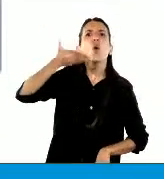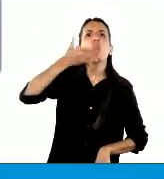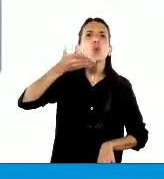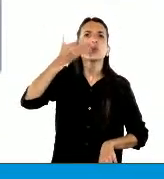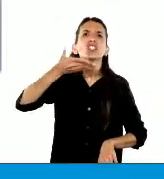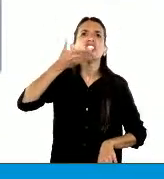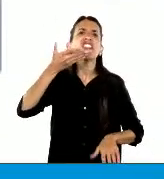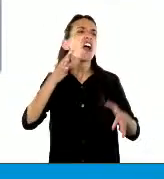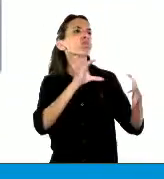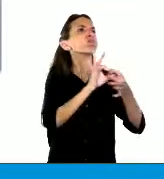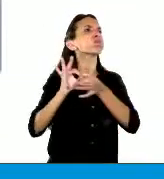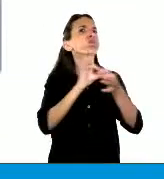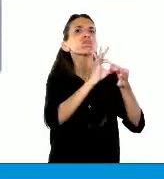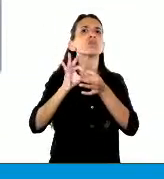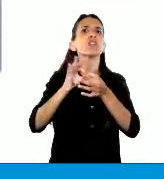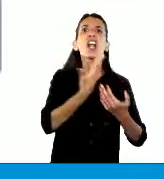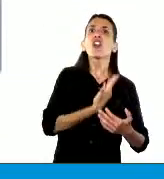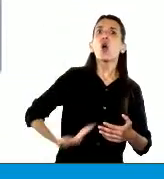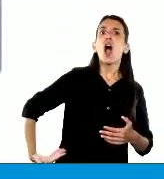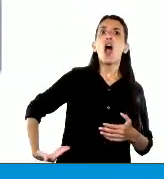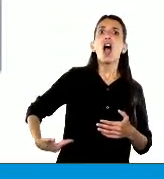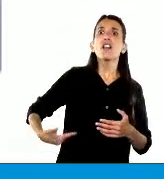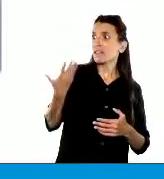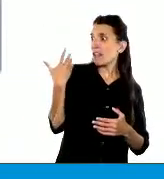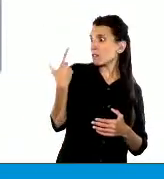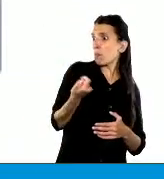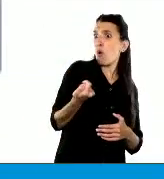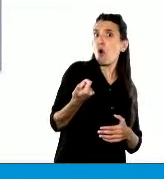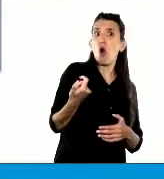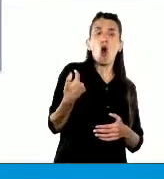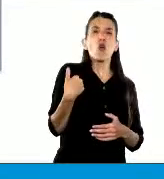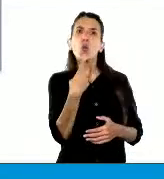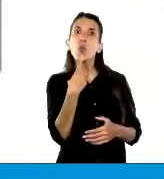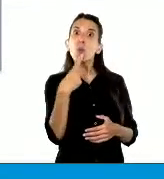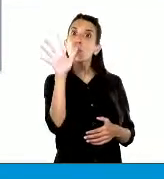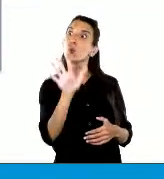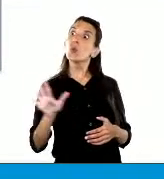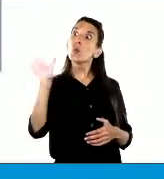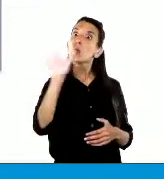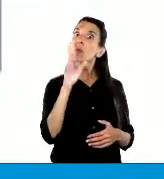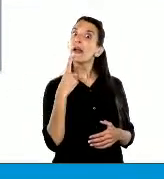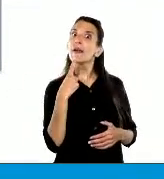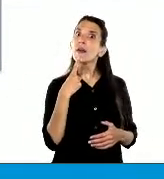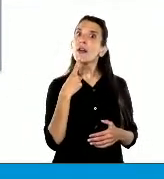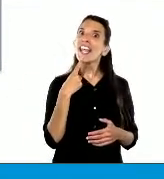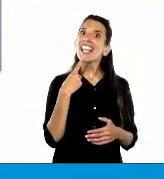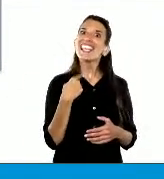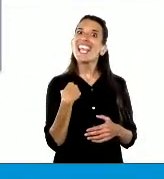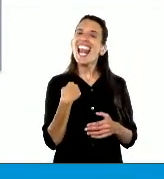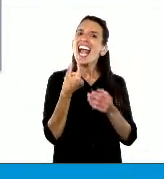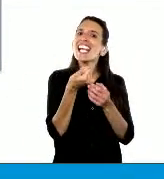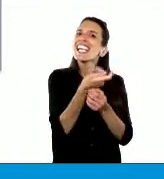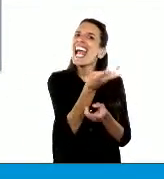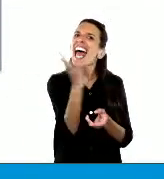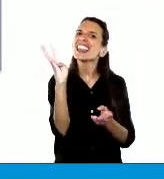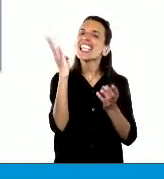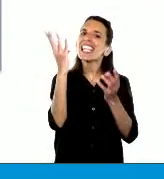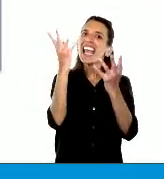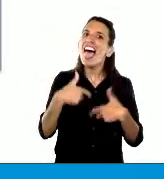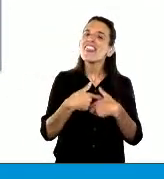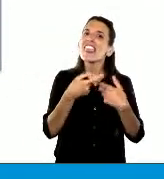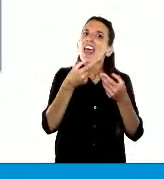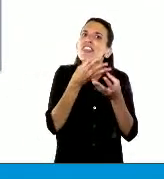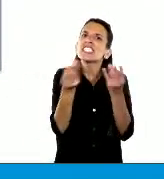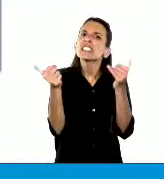un expresidente que hace no mucho ponía en duda la cifra de cantidad de desaparecidos, esa cifra